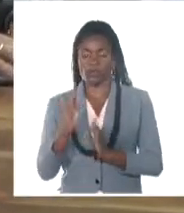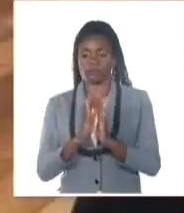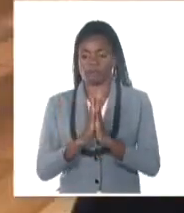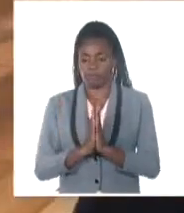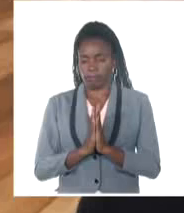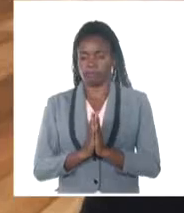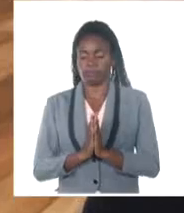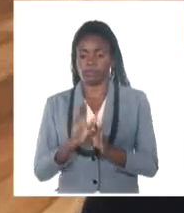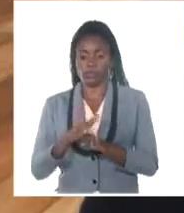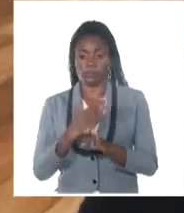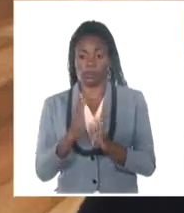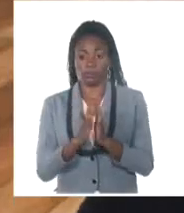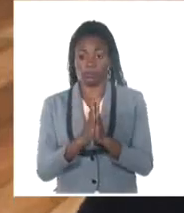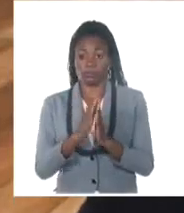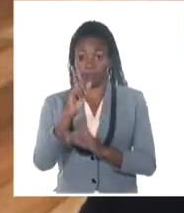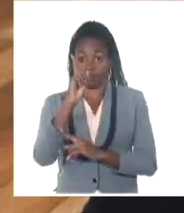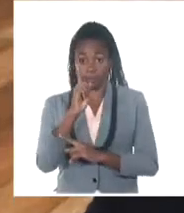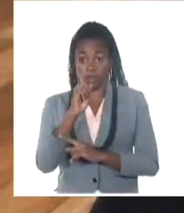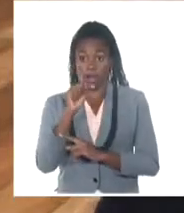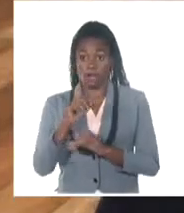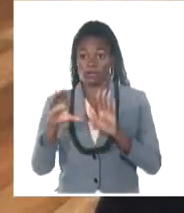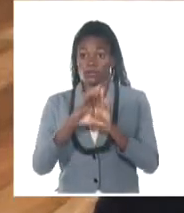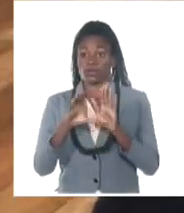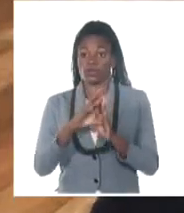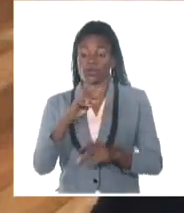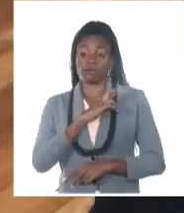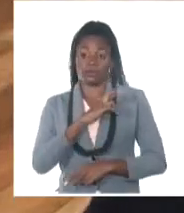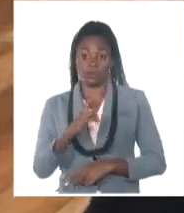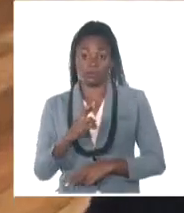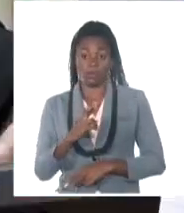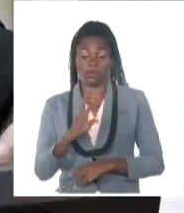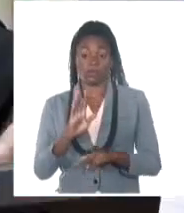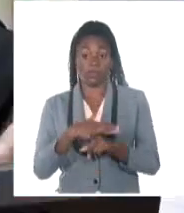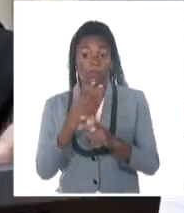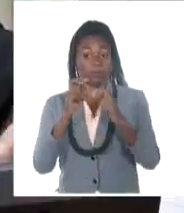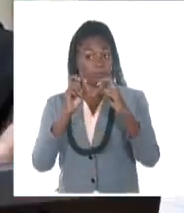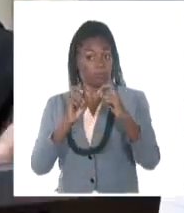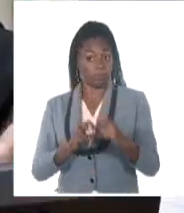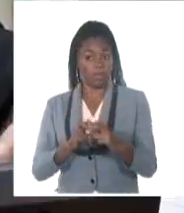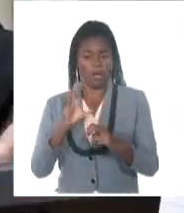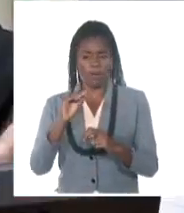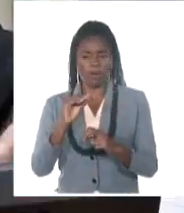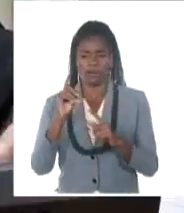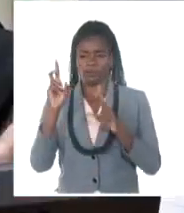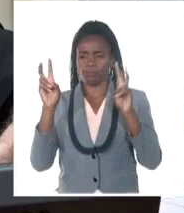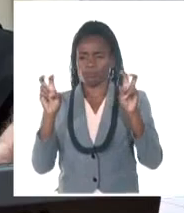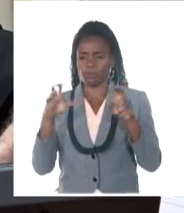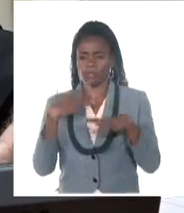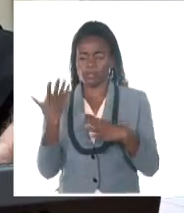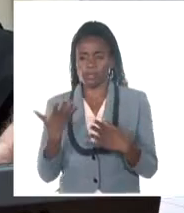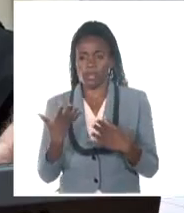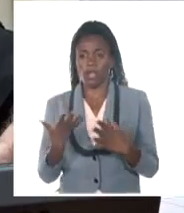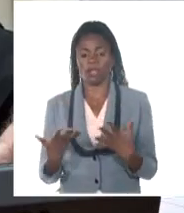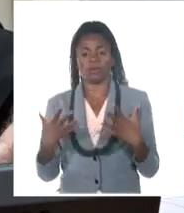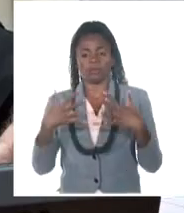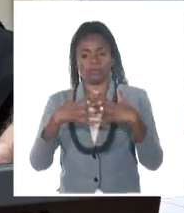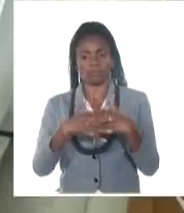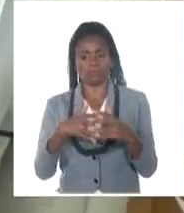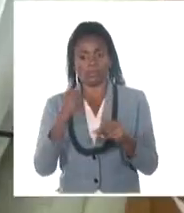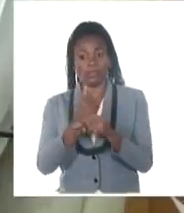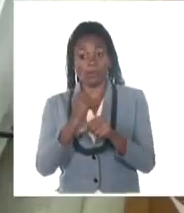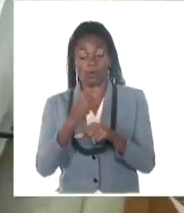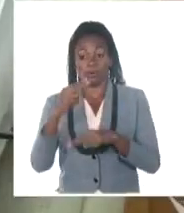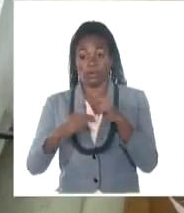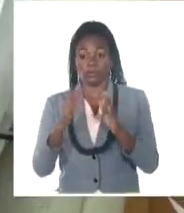religiosa consagrada en la Constitución de la República. En el encuentro se abordaron temas relacionados con la labor de la Iglesia Católica,